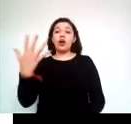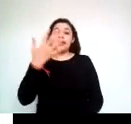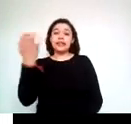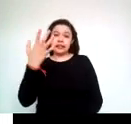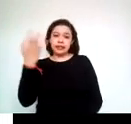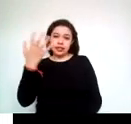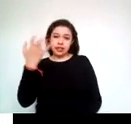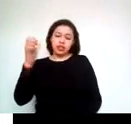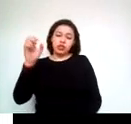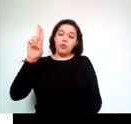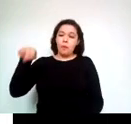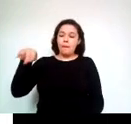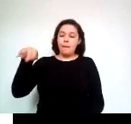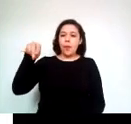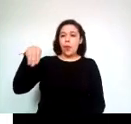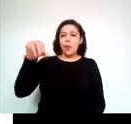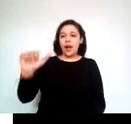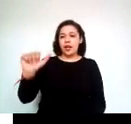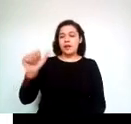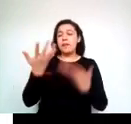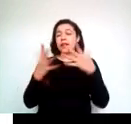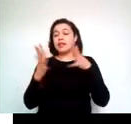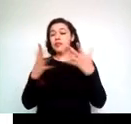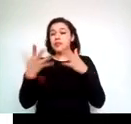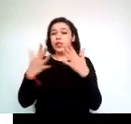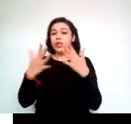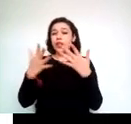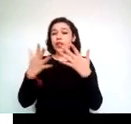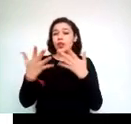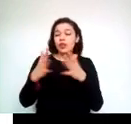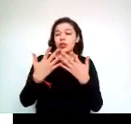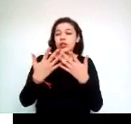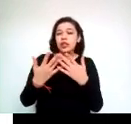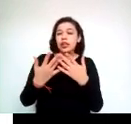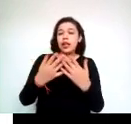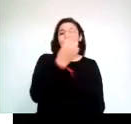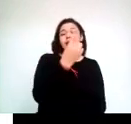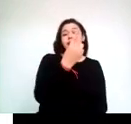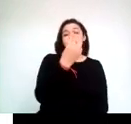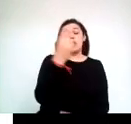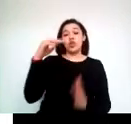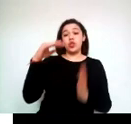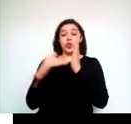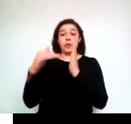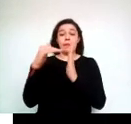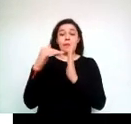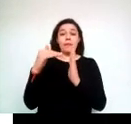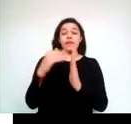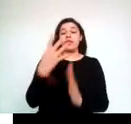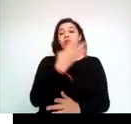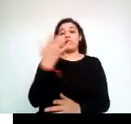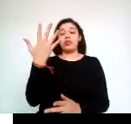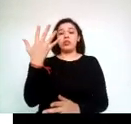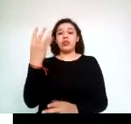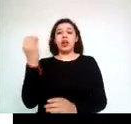las UMAS, que esto equivale aproximadamente a un monto que va de 22.405 a